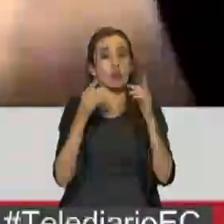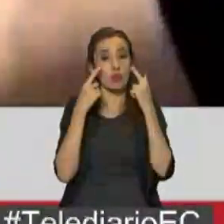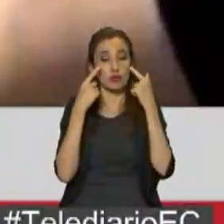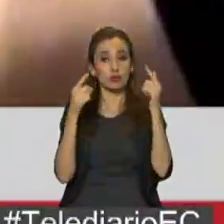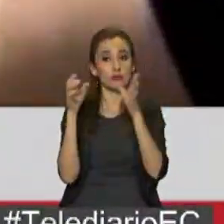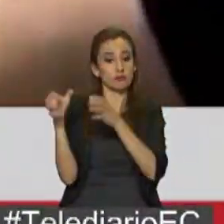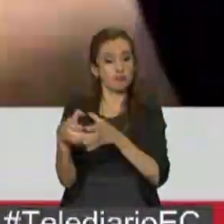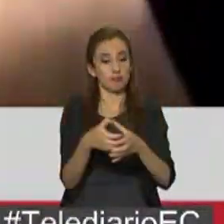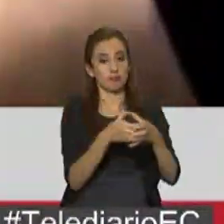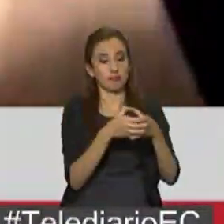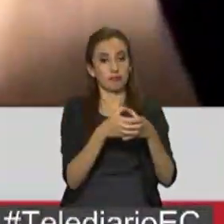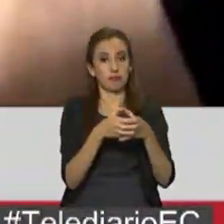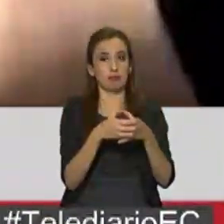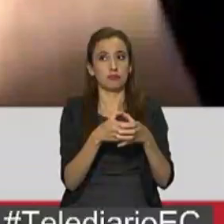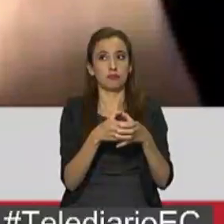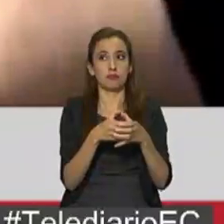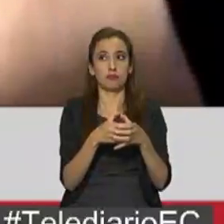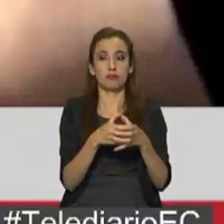cuatro programados